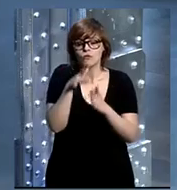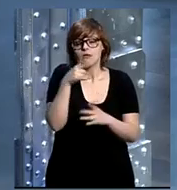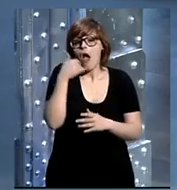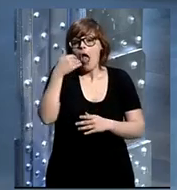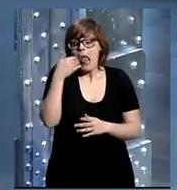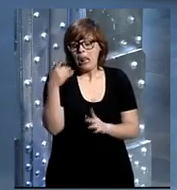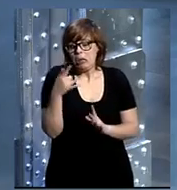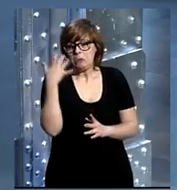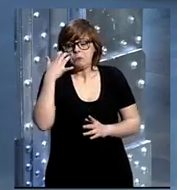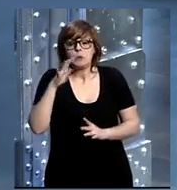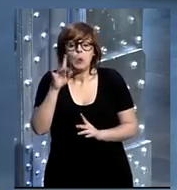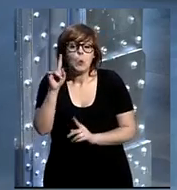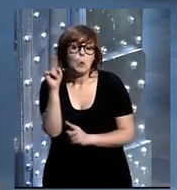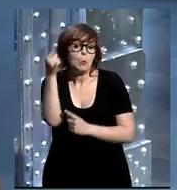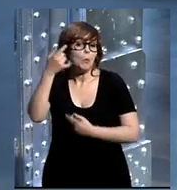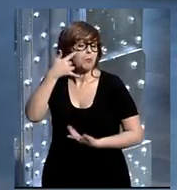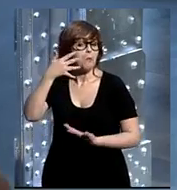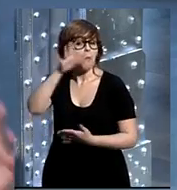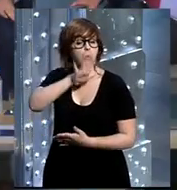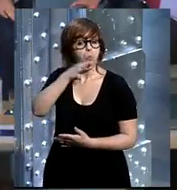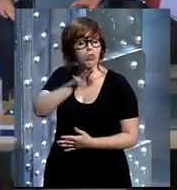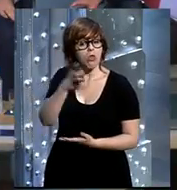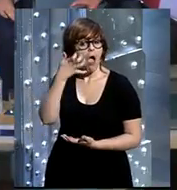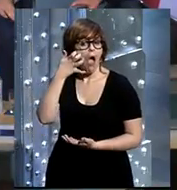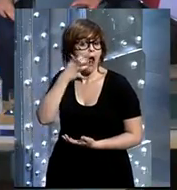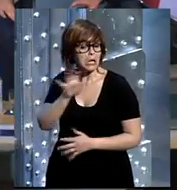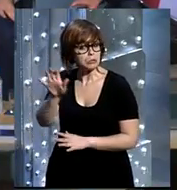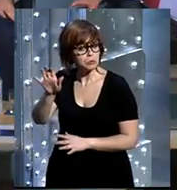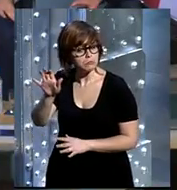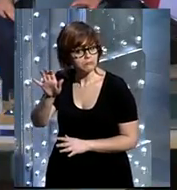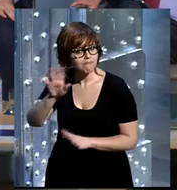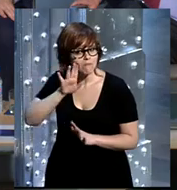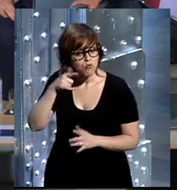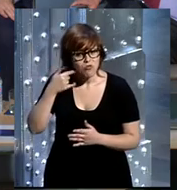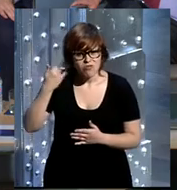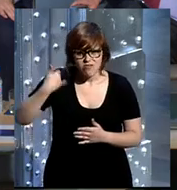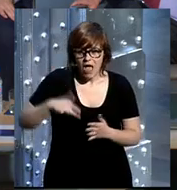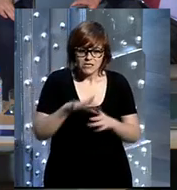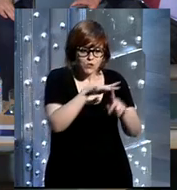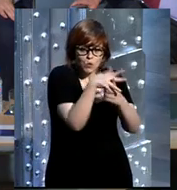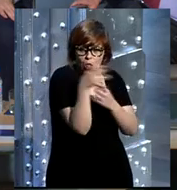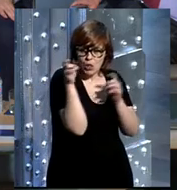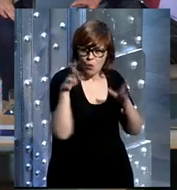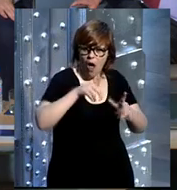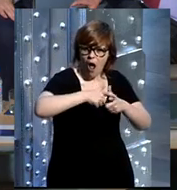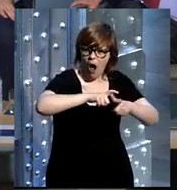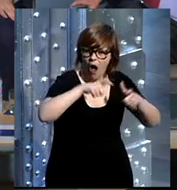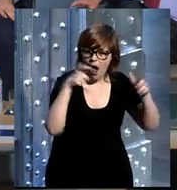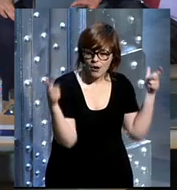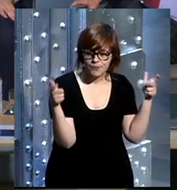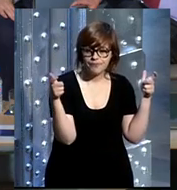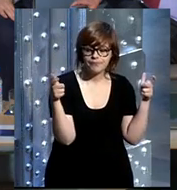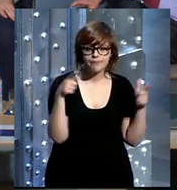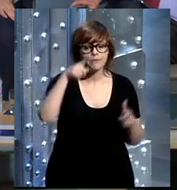pues puede ser una curiosidad, una anécdota, pues había llegado a alcanzar unas proporciones muy notables. Me llamó también la